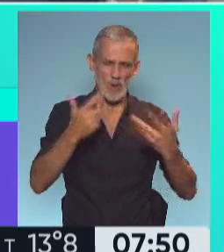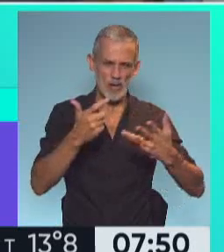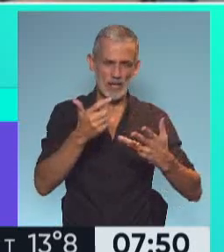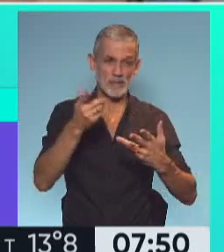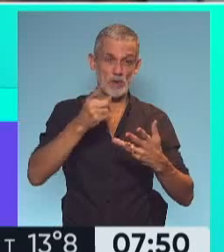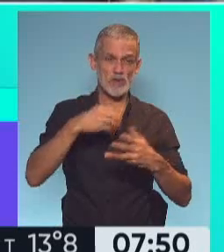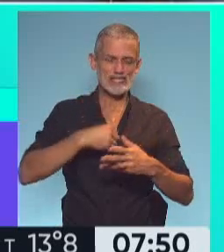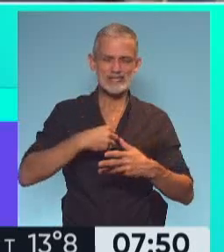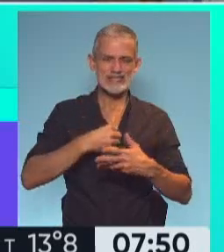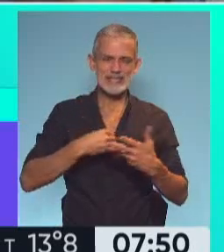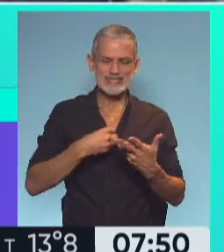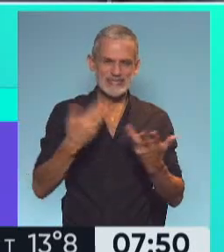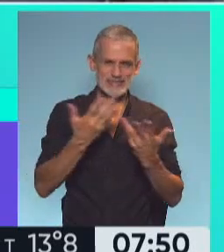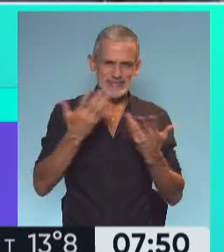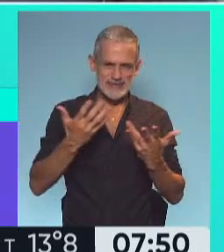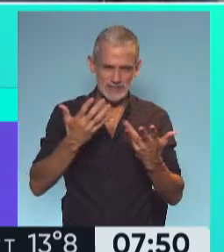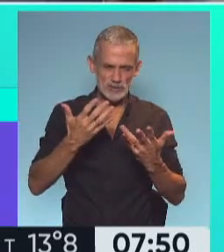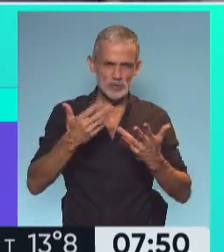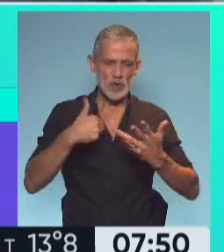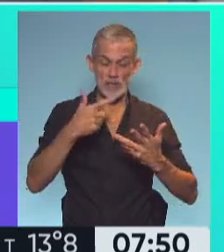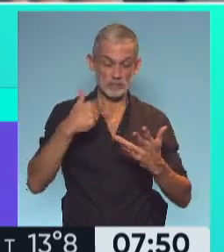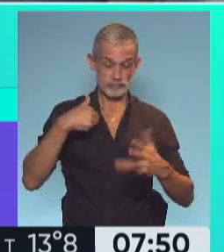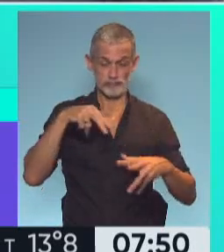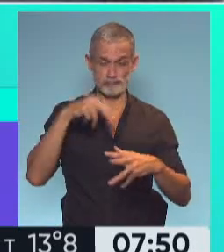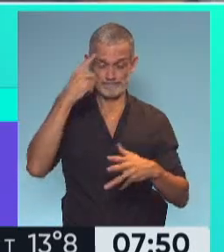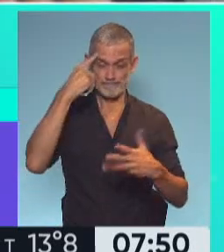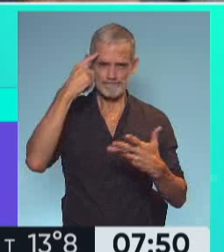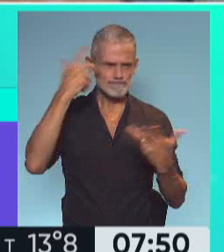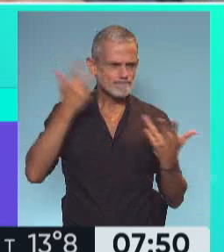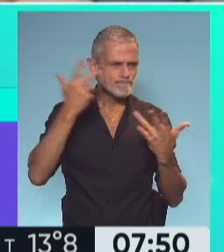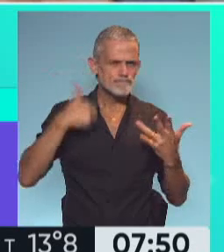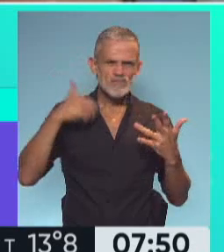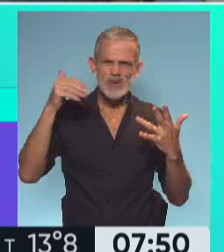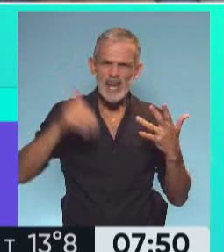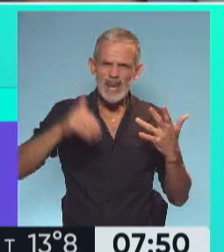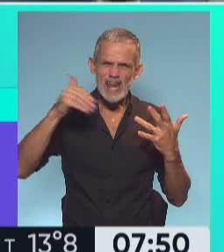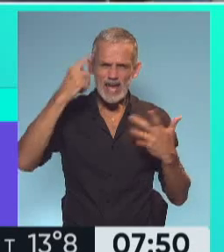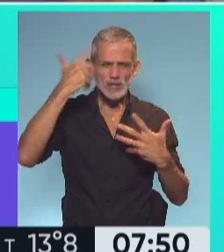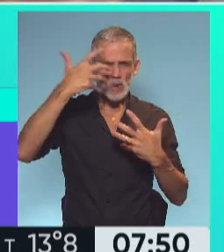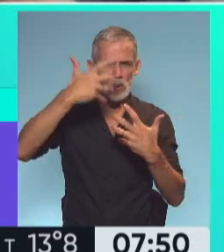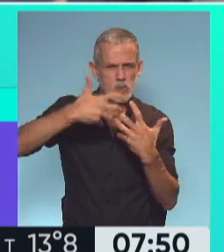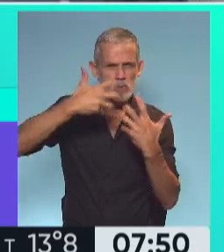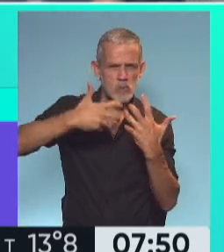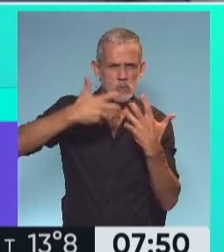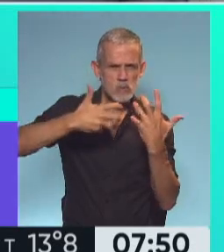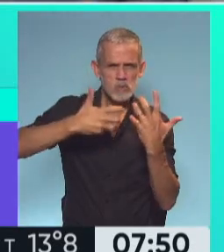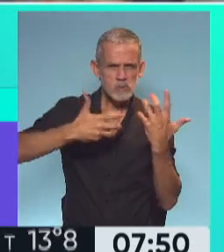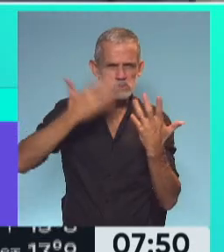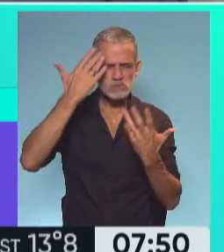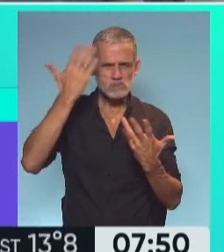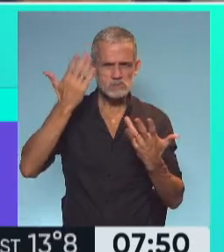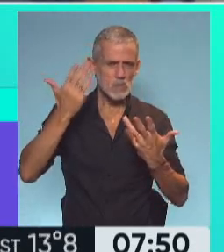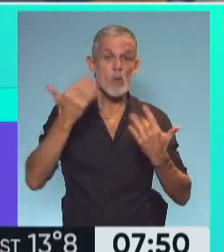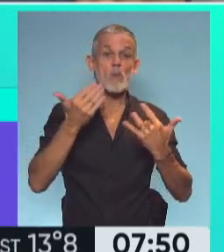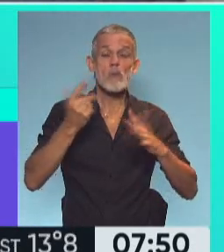esta sensación de inestabilidad cognitiva, de lentitud, también puede obedecer a algunos factores que los puede haber